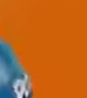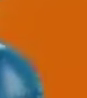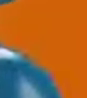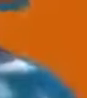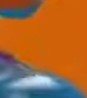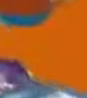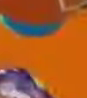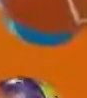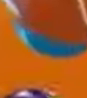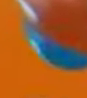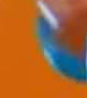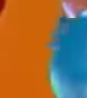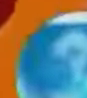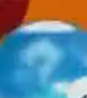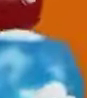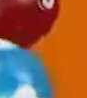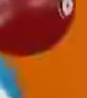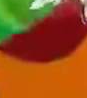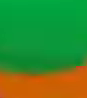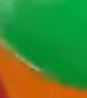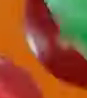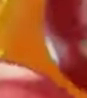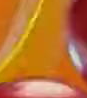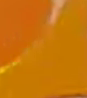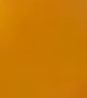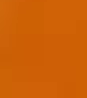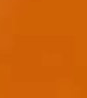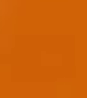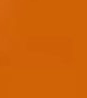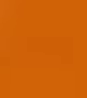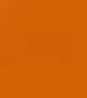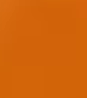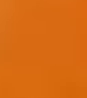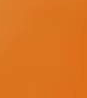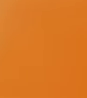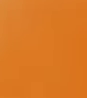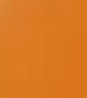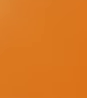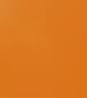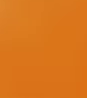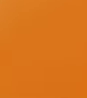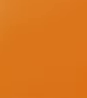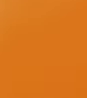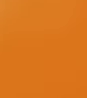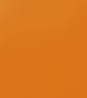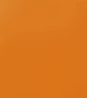Esto fue el sorteo Loto.